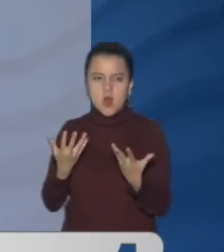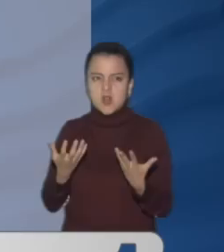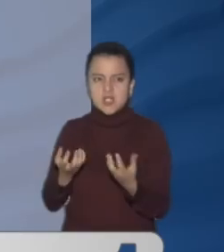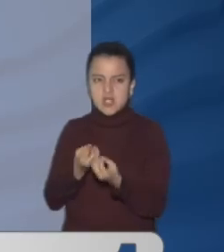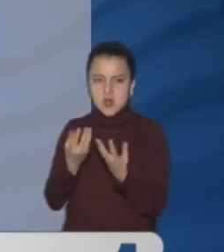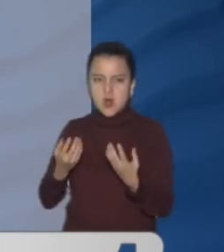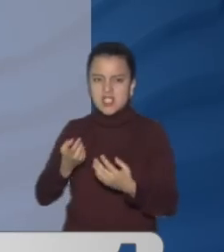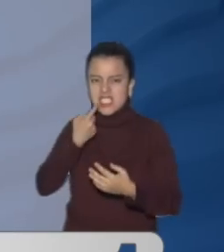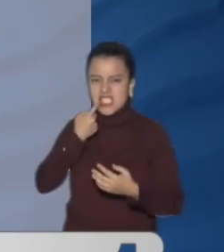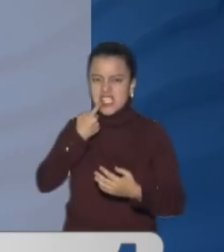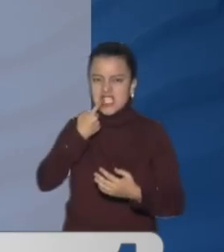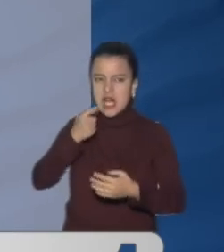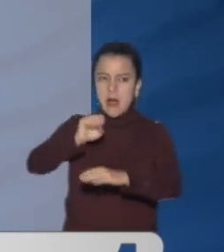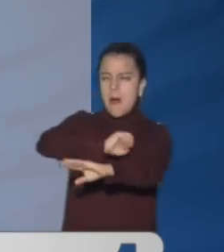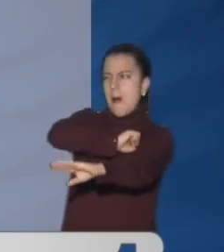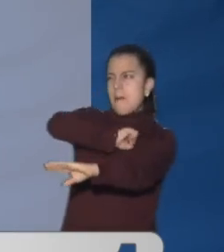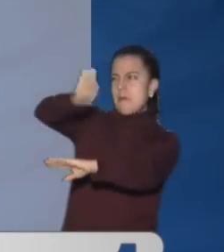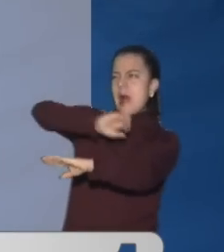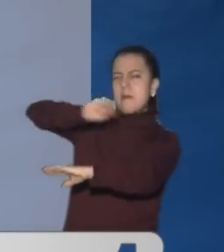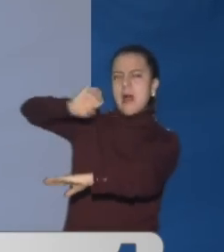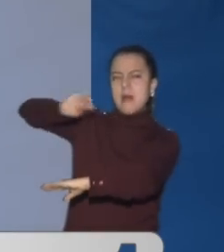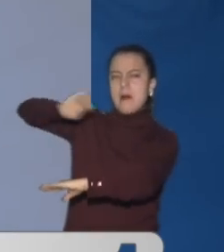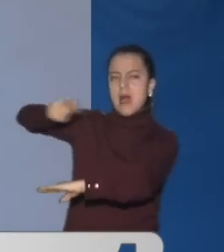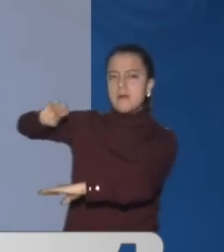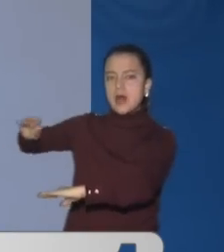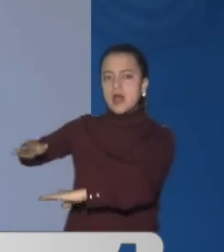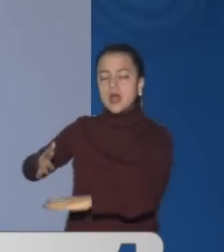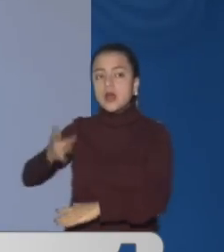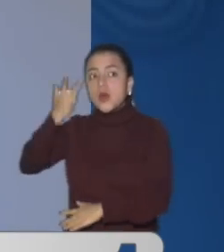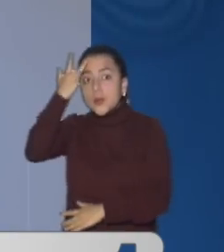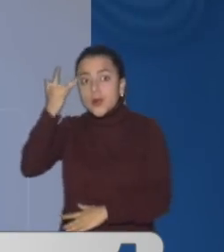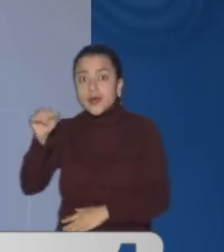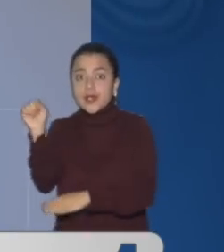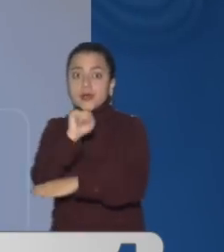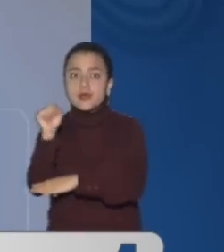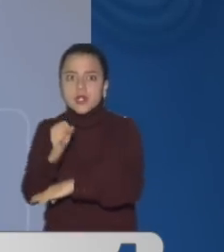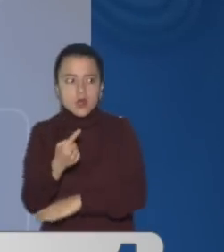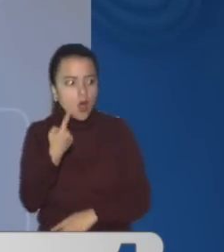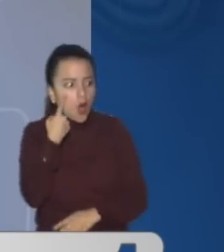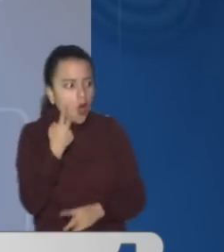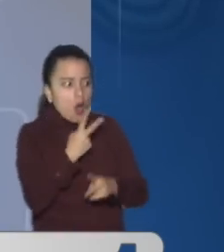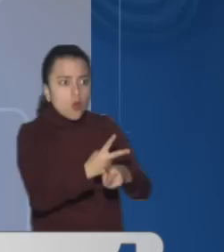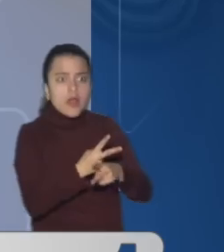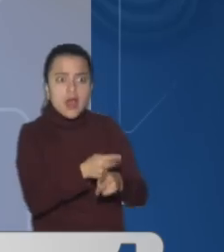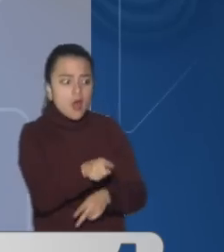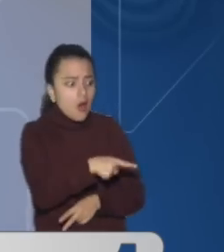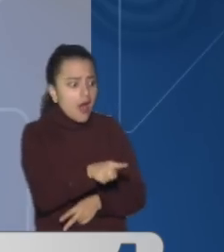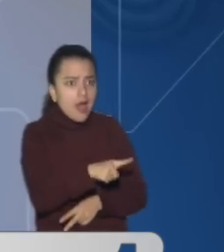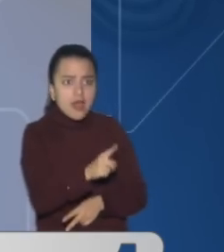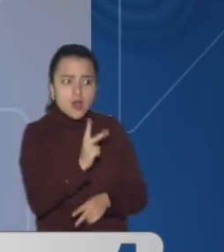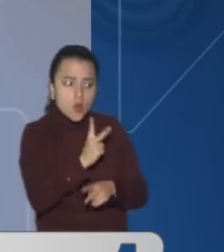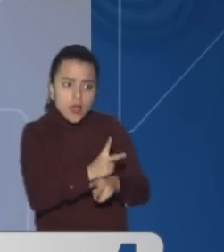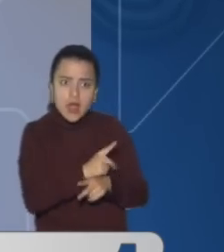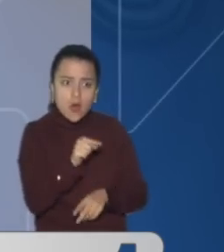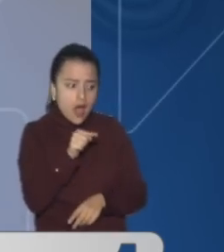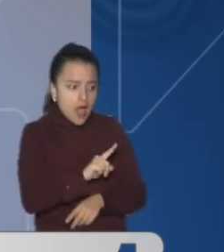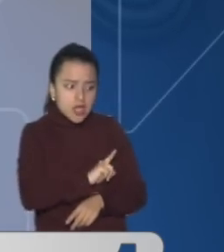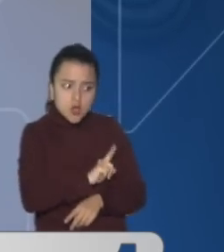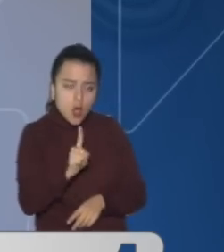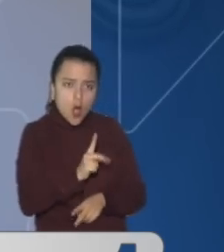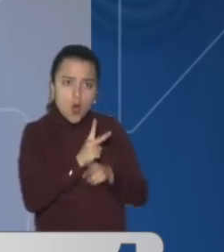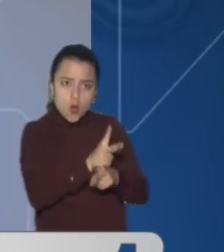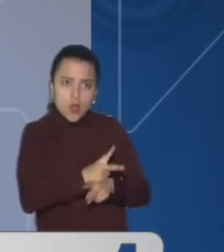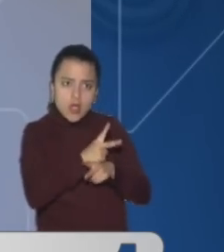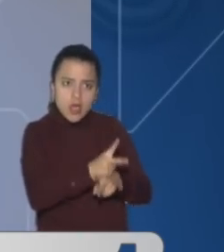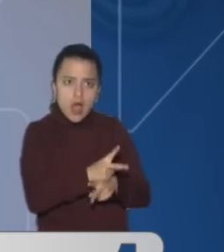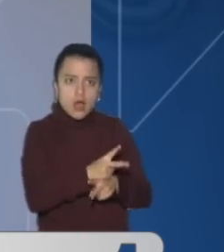contundentes contra este bus luego de que el conductor les reclamara por estar invadiendo su carril. El conductor sufrió lesiones en su rostro